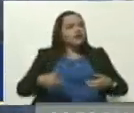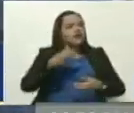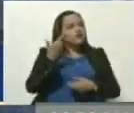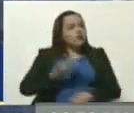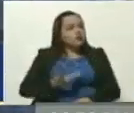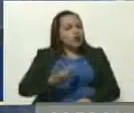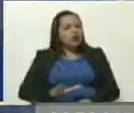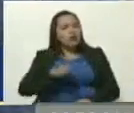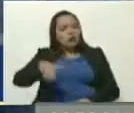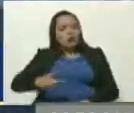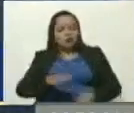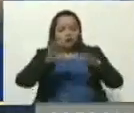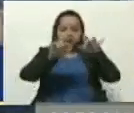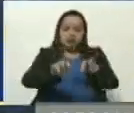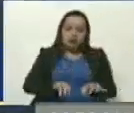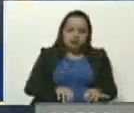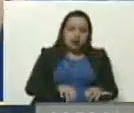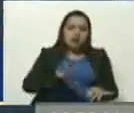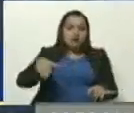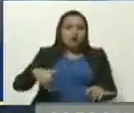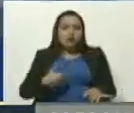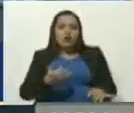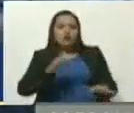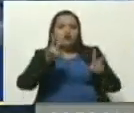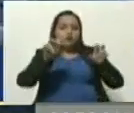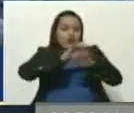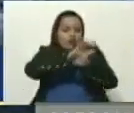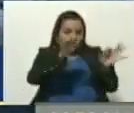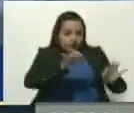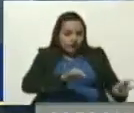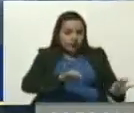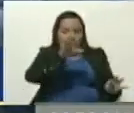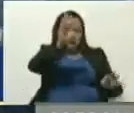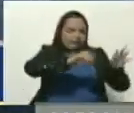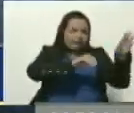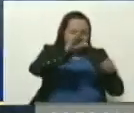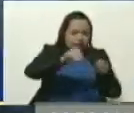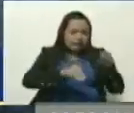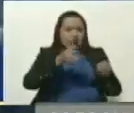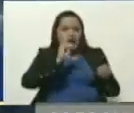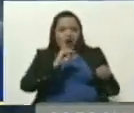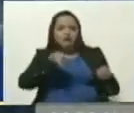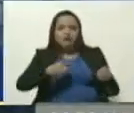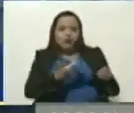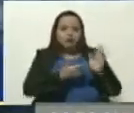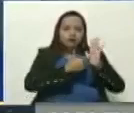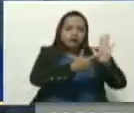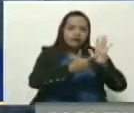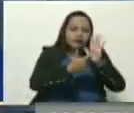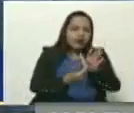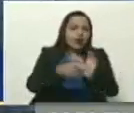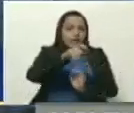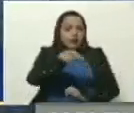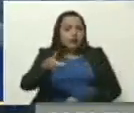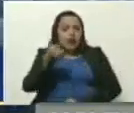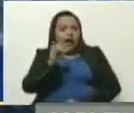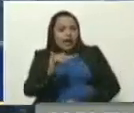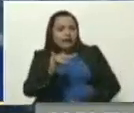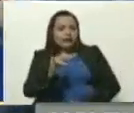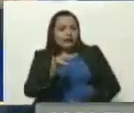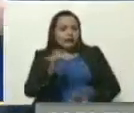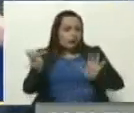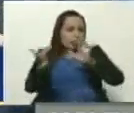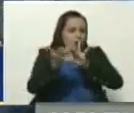mundo digital, conseguir formatos que sean digeribles para que, bueno, la gente se enganche con la opinión